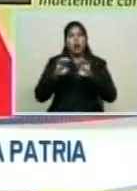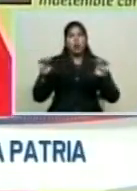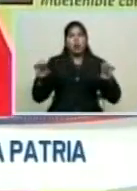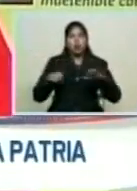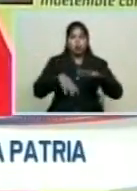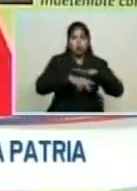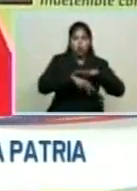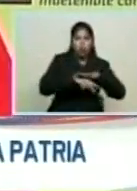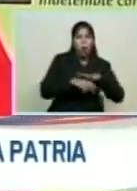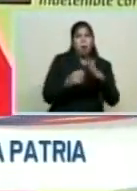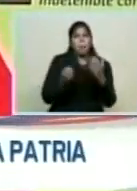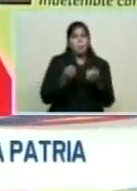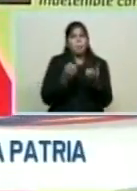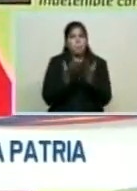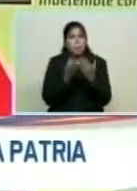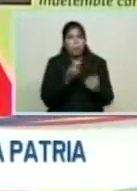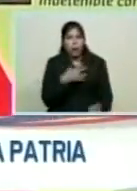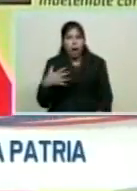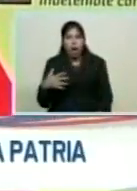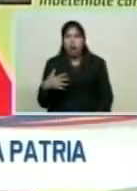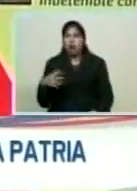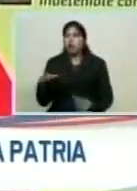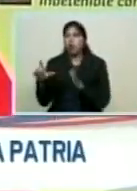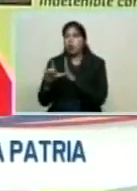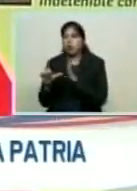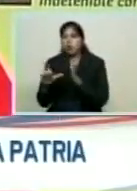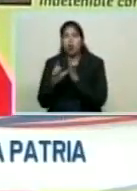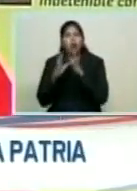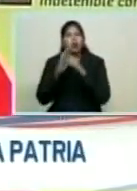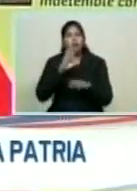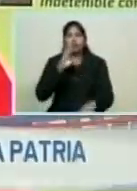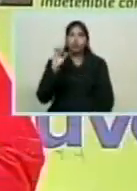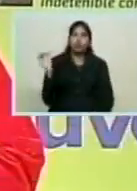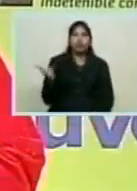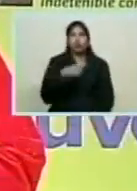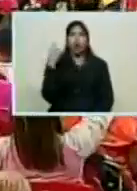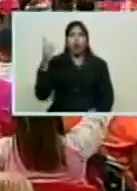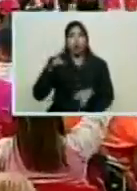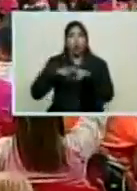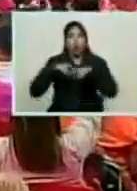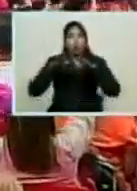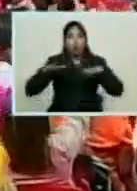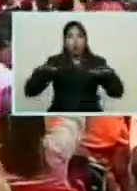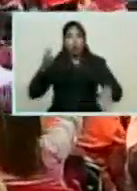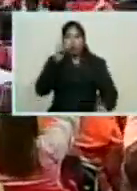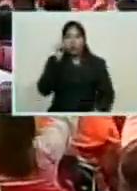inicial, a nivel primaria, para todos los niños y niñas del país.